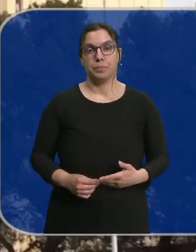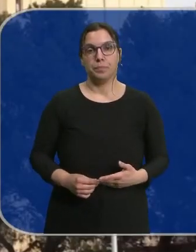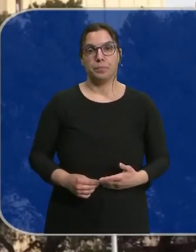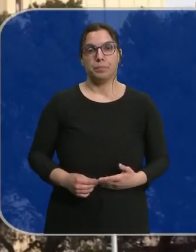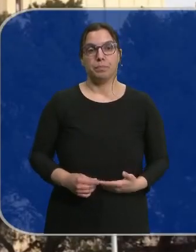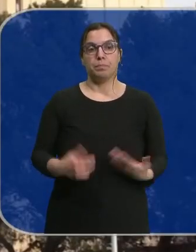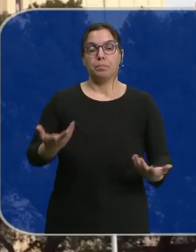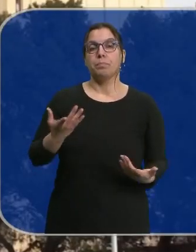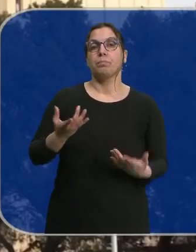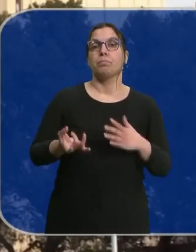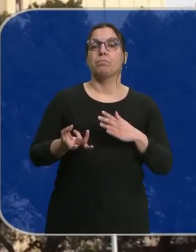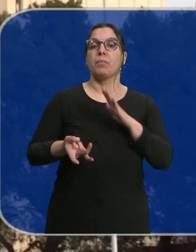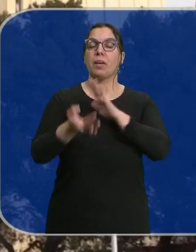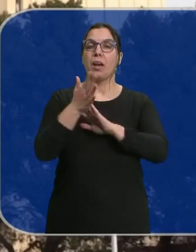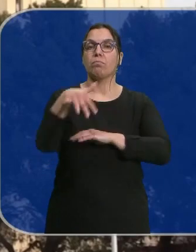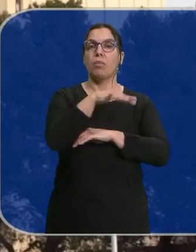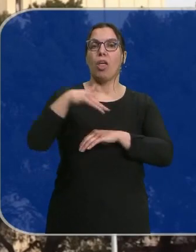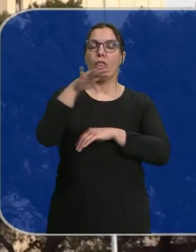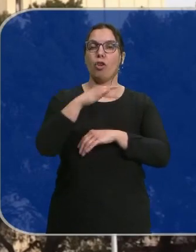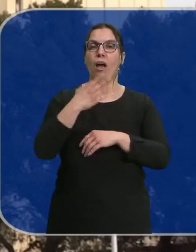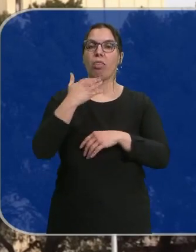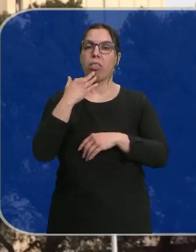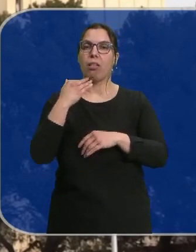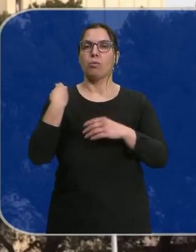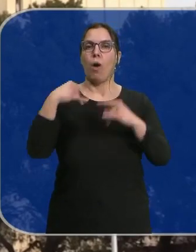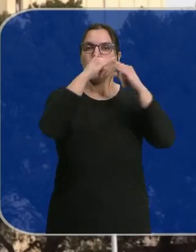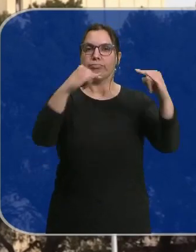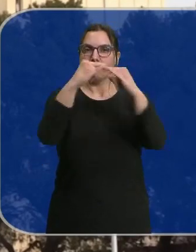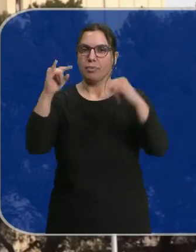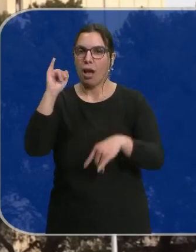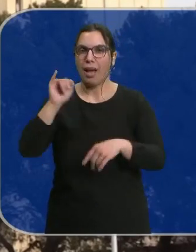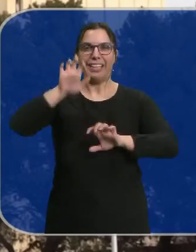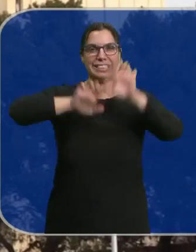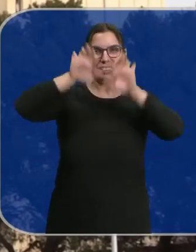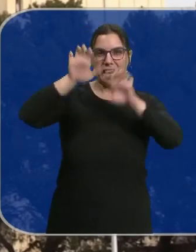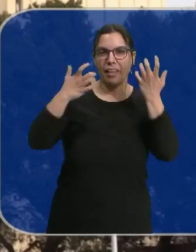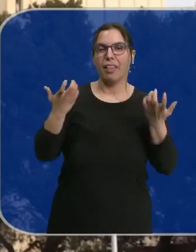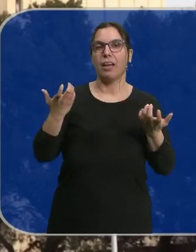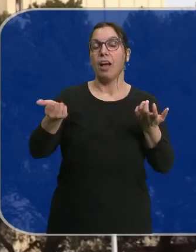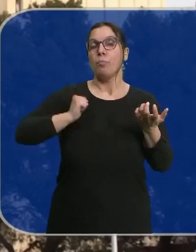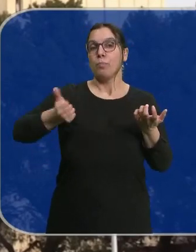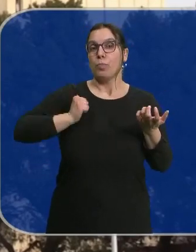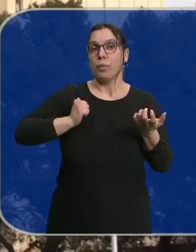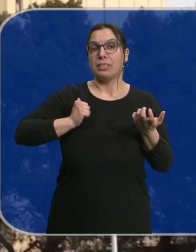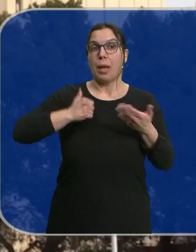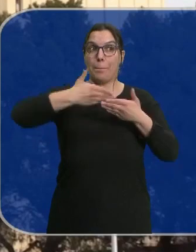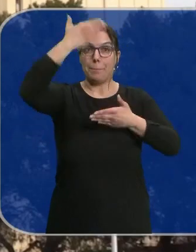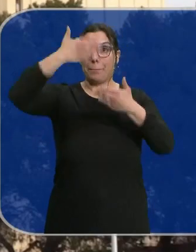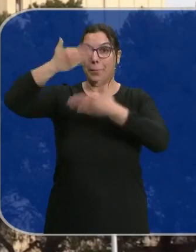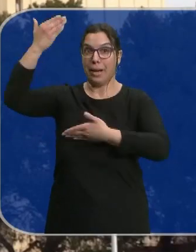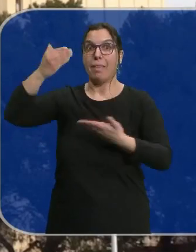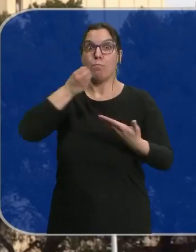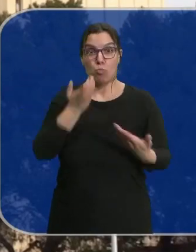El cual se monta una zona de recreo donde hay unos bungalows, unas escaladas, y aprovecha lo que son las paredes del silo,